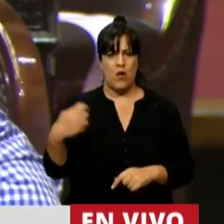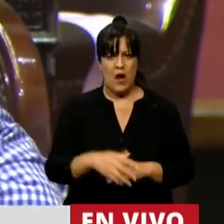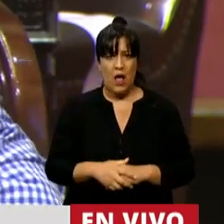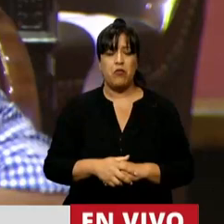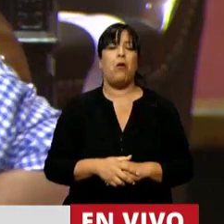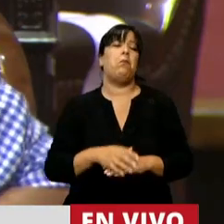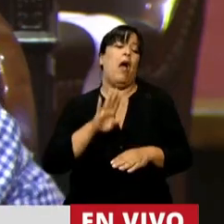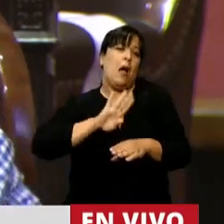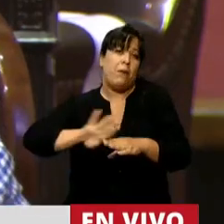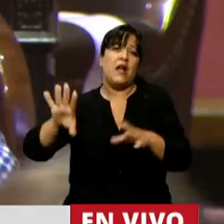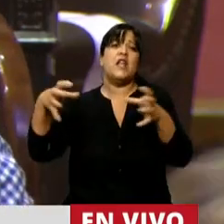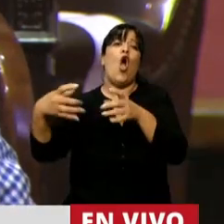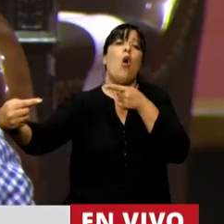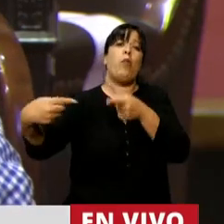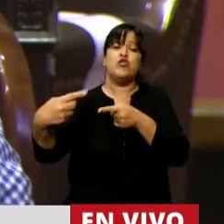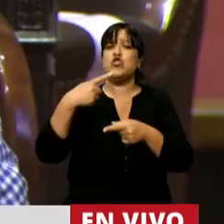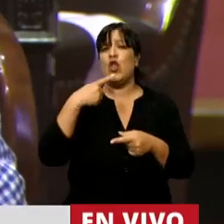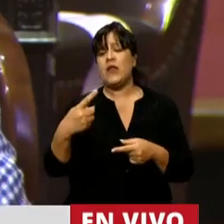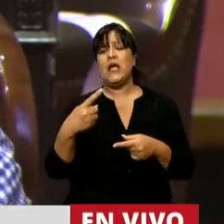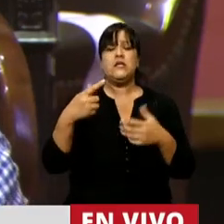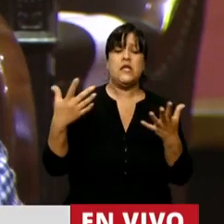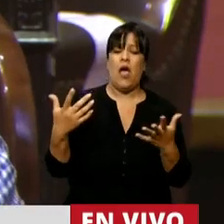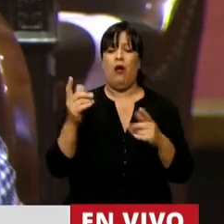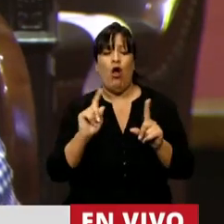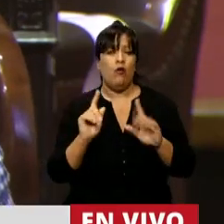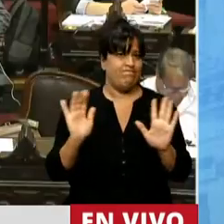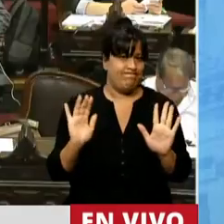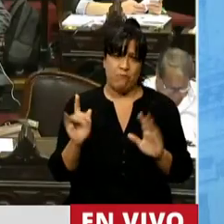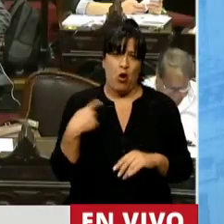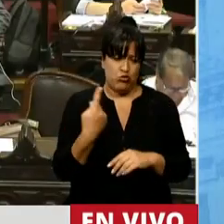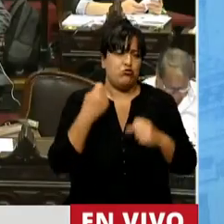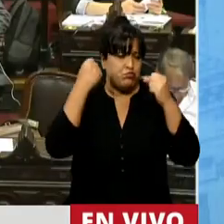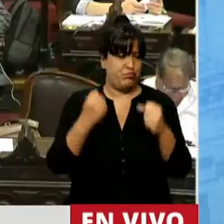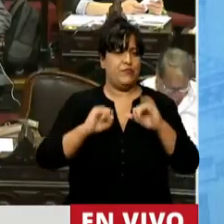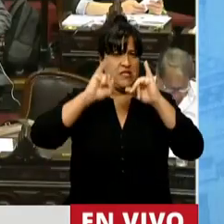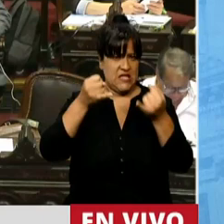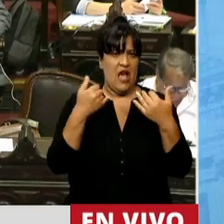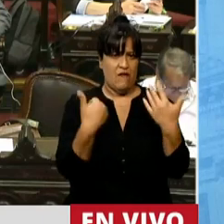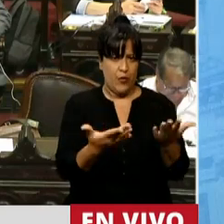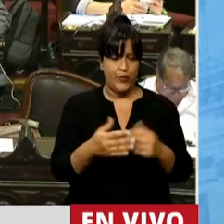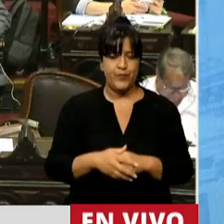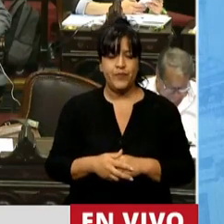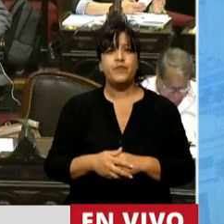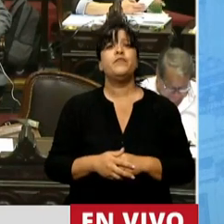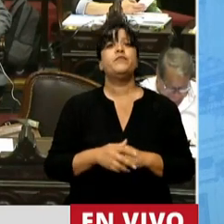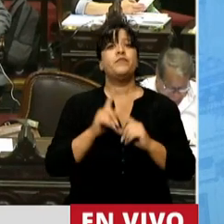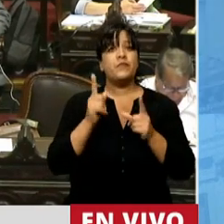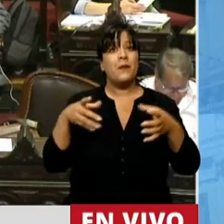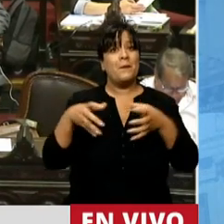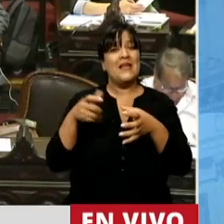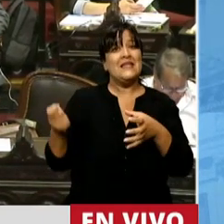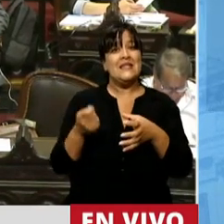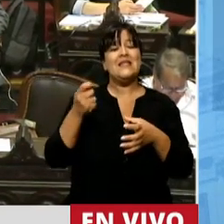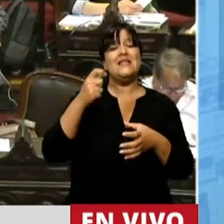la oposición manifiesta que nos extraña. También quiero destacar que desde el sindicato de